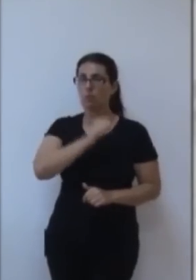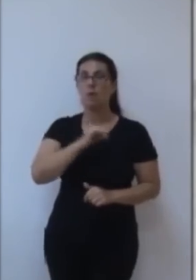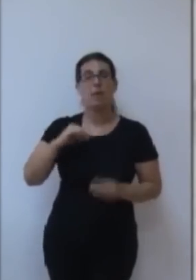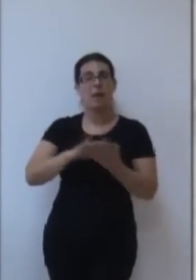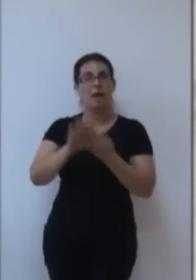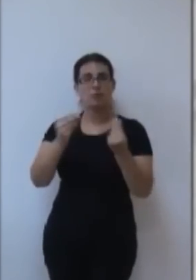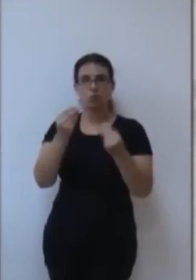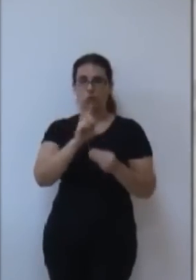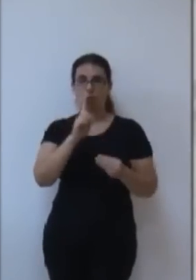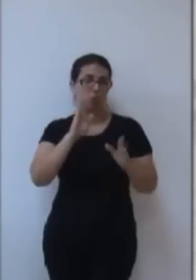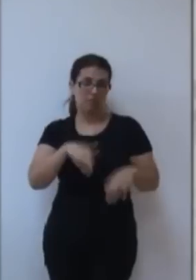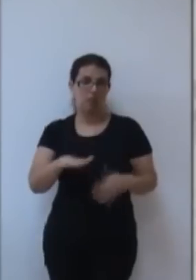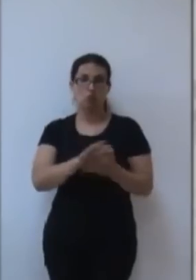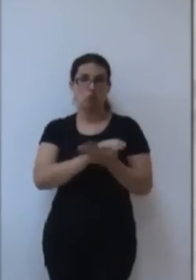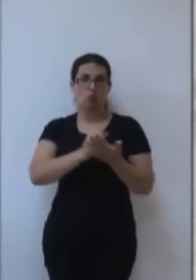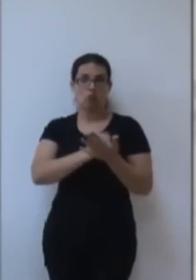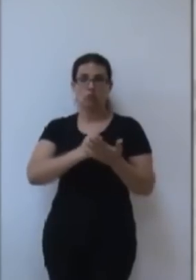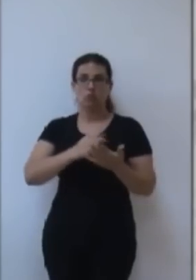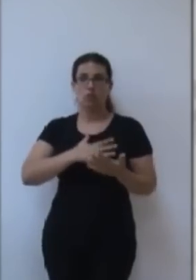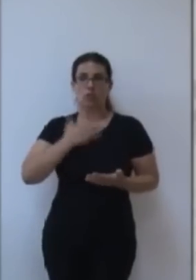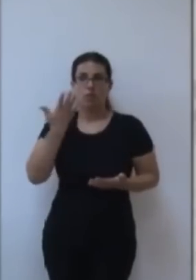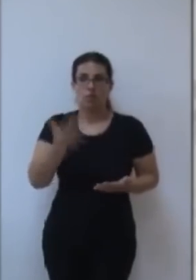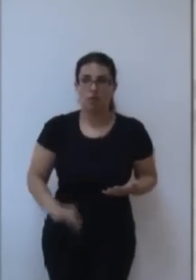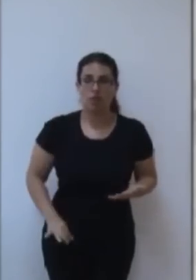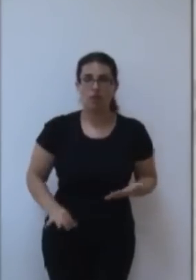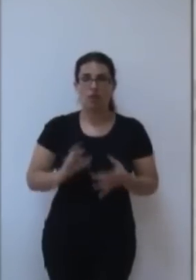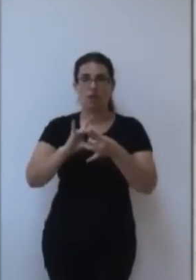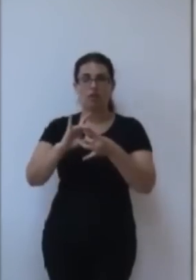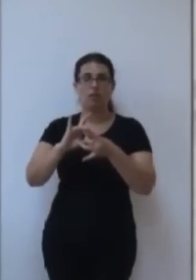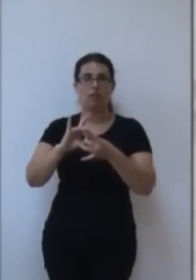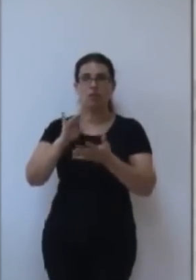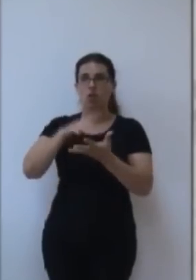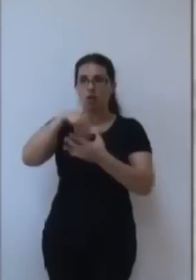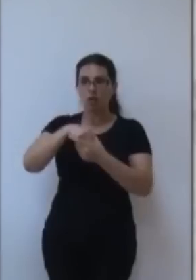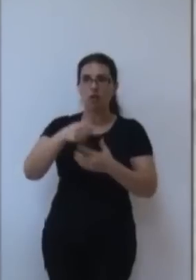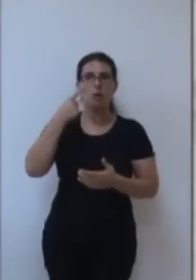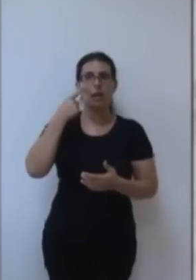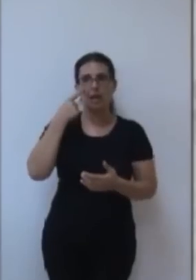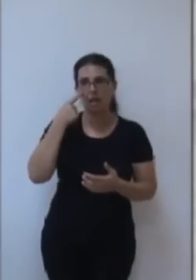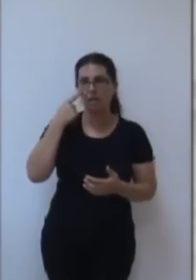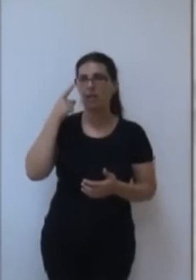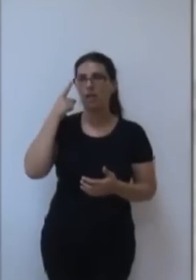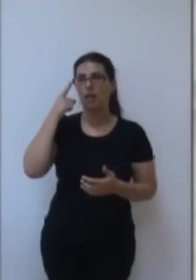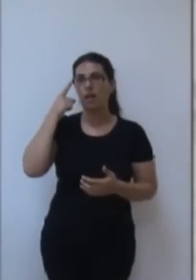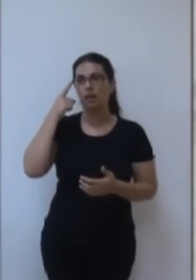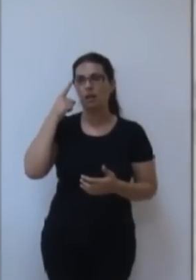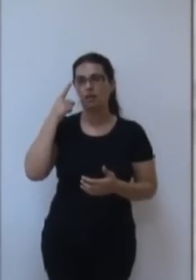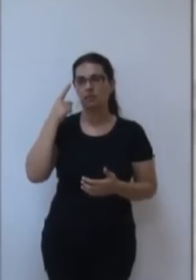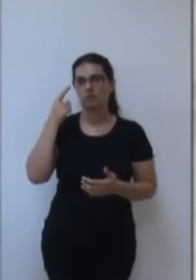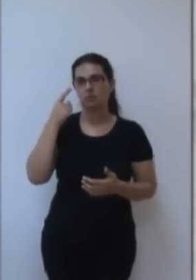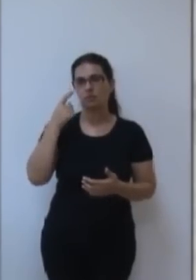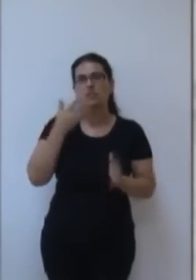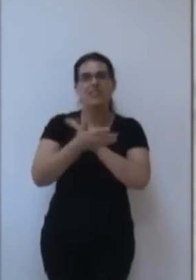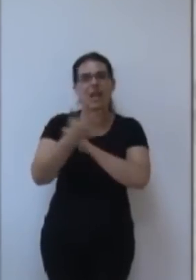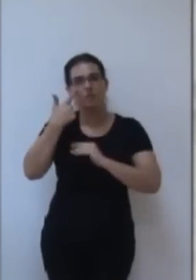final todas las capacidades que a veces se implican, ¿no? Una vigilancia, en el sentido de una